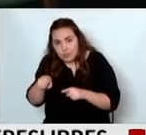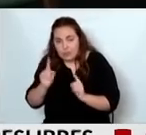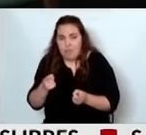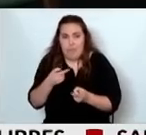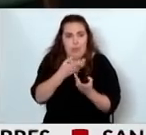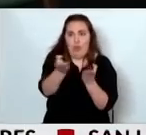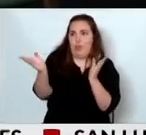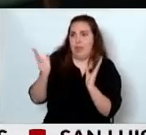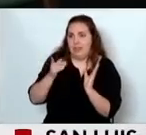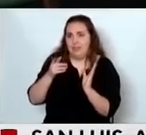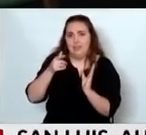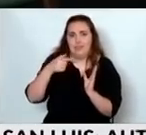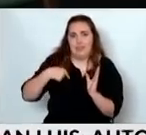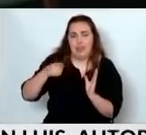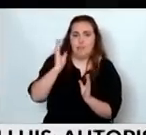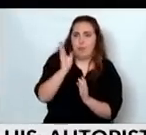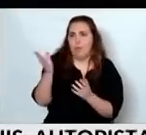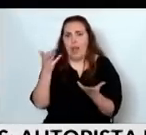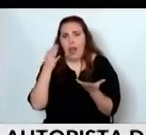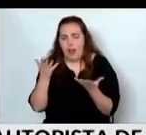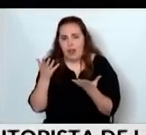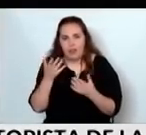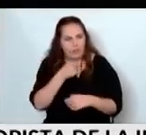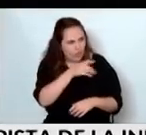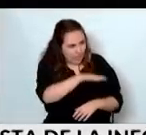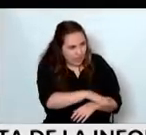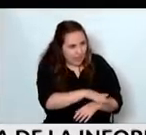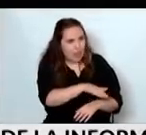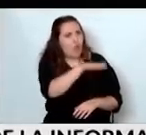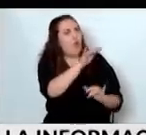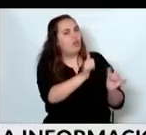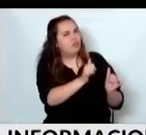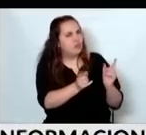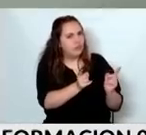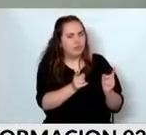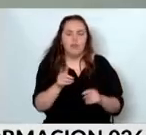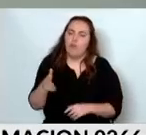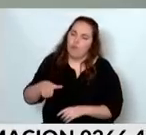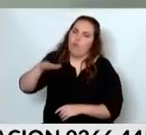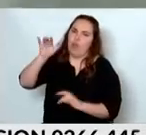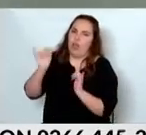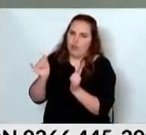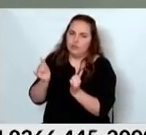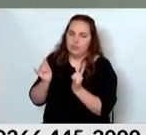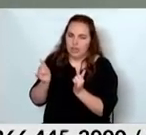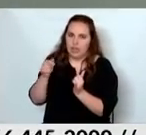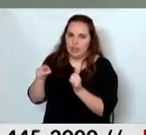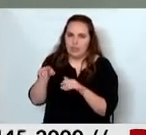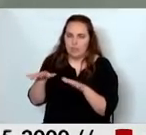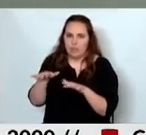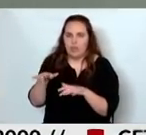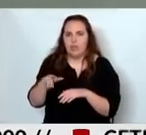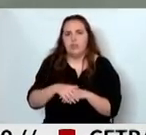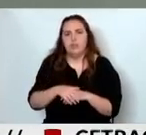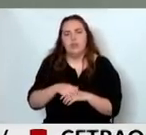¿Pero eso fue de muy niño o ya adolescente? No, ya adolescente, adolescente. Porque bueno, vuelvo a decirte, uno piensa que se va a